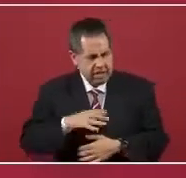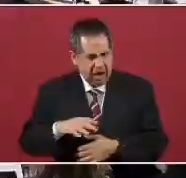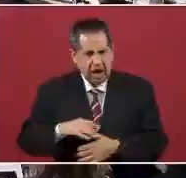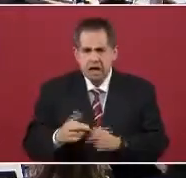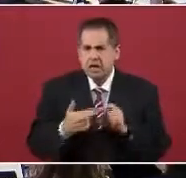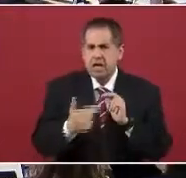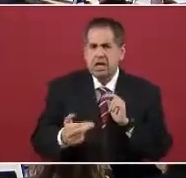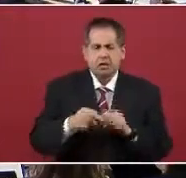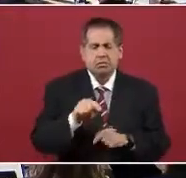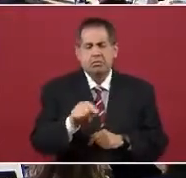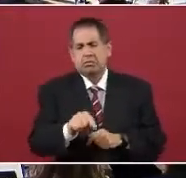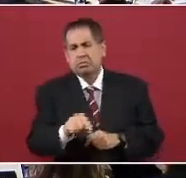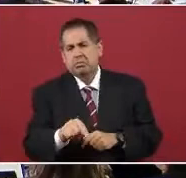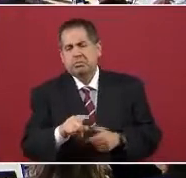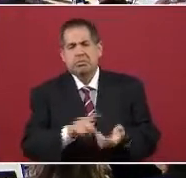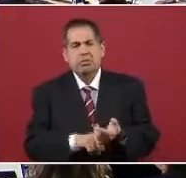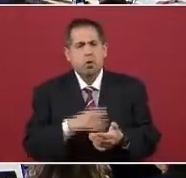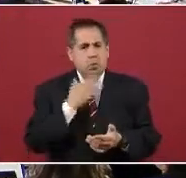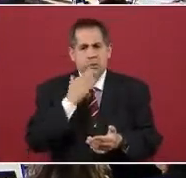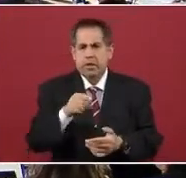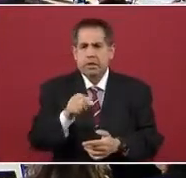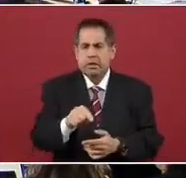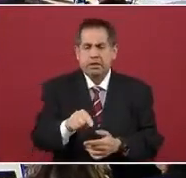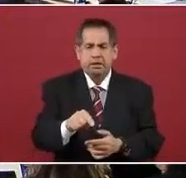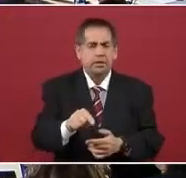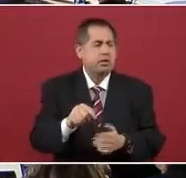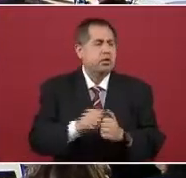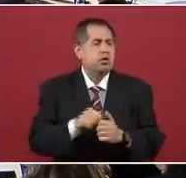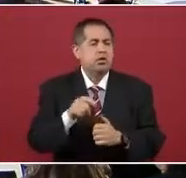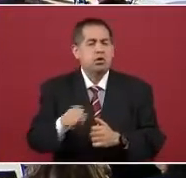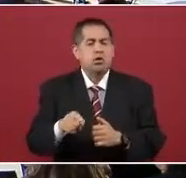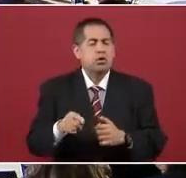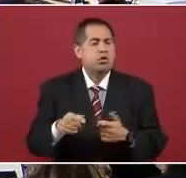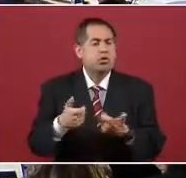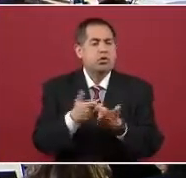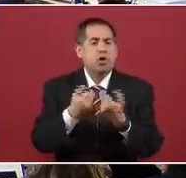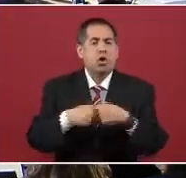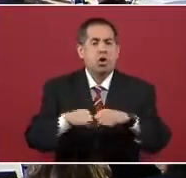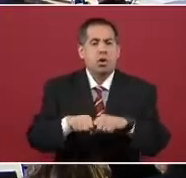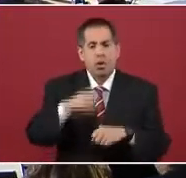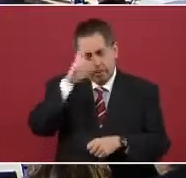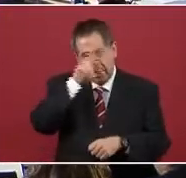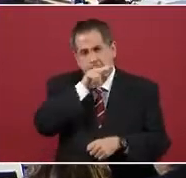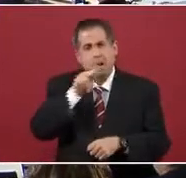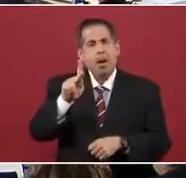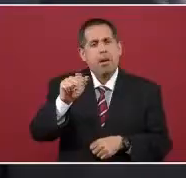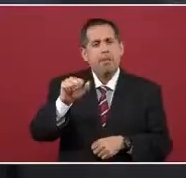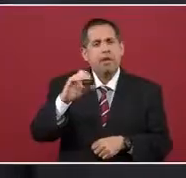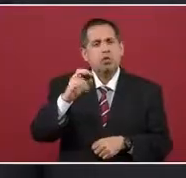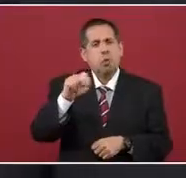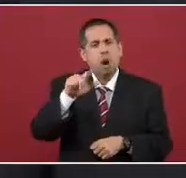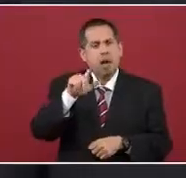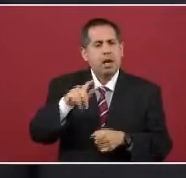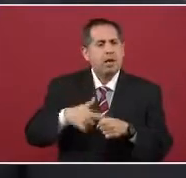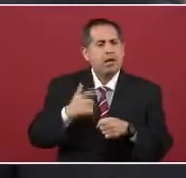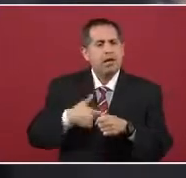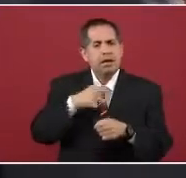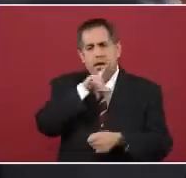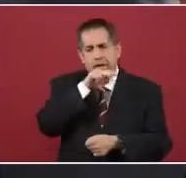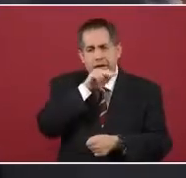relación muy buena con la cooperativa Pascual y desde luego